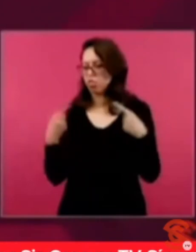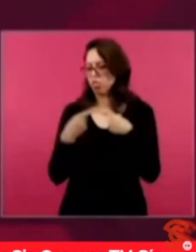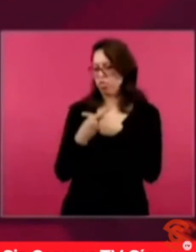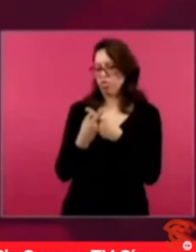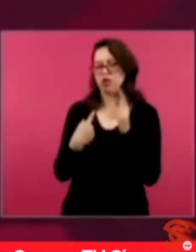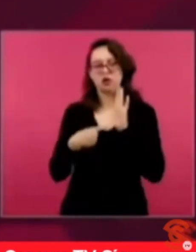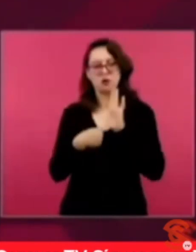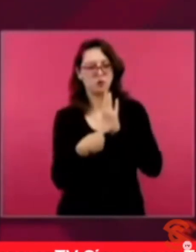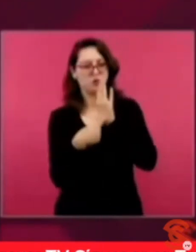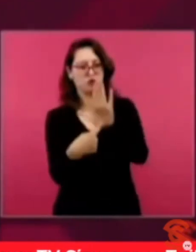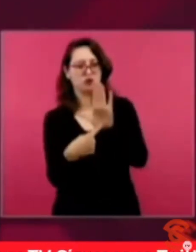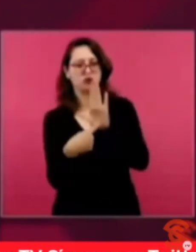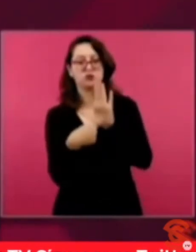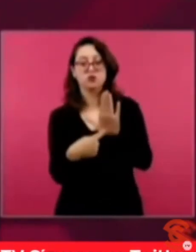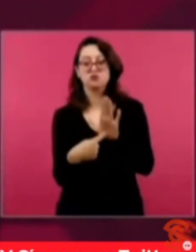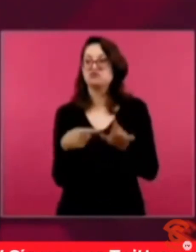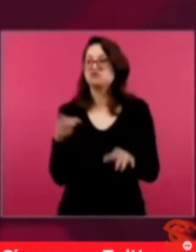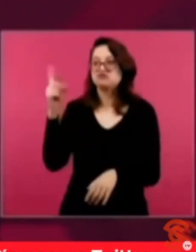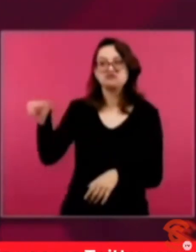Y por eso,